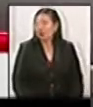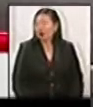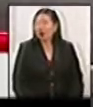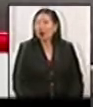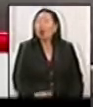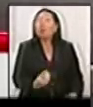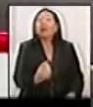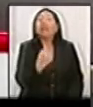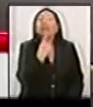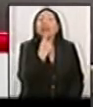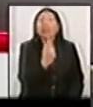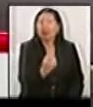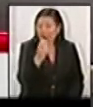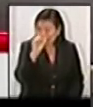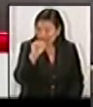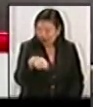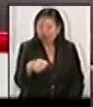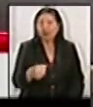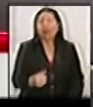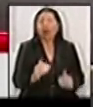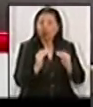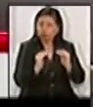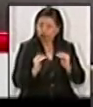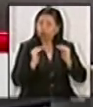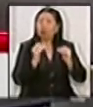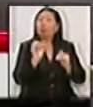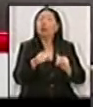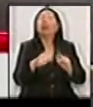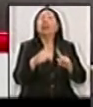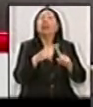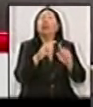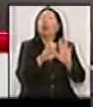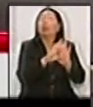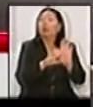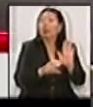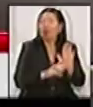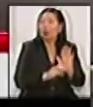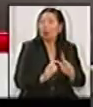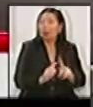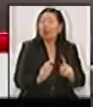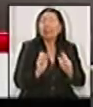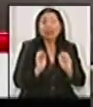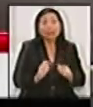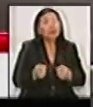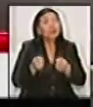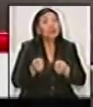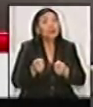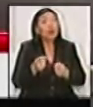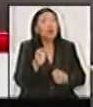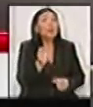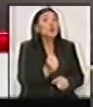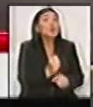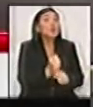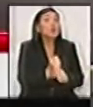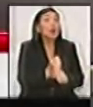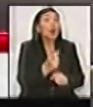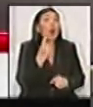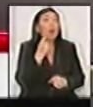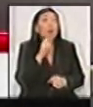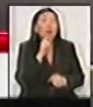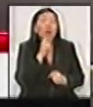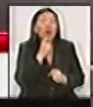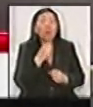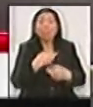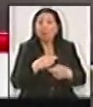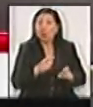porque dijimos que nosotros sí estaríamos a la altura del pedido del Tribunal Constitucional y la exigencia de los trabajadores y las trabajadoras del